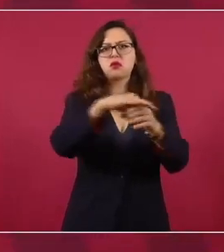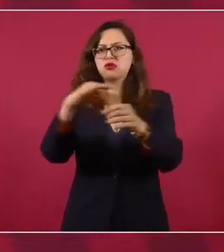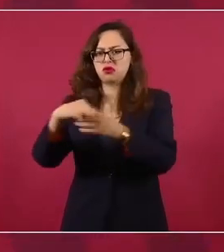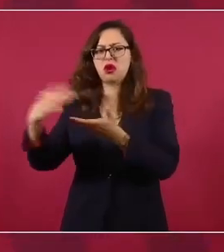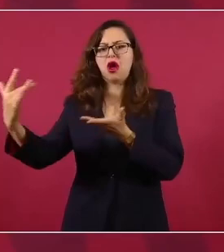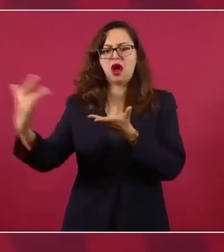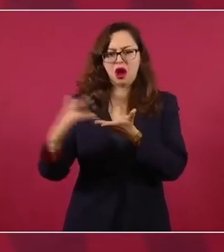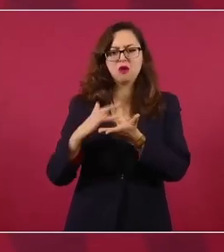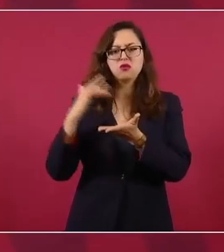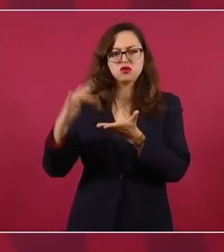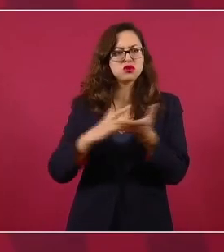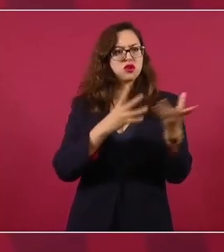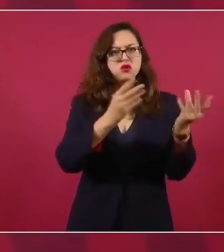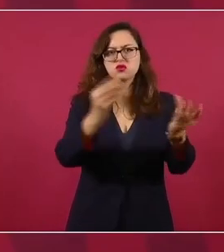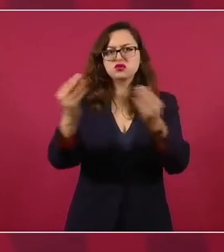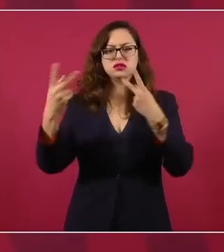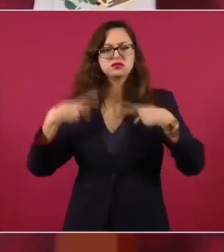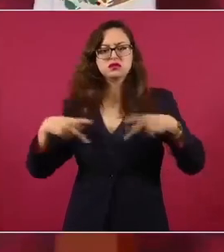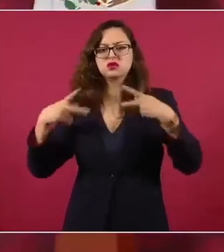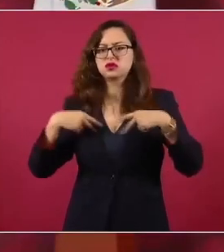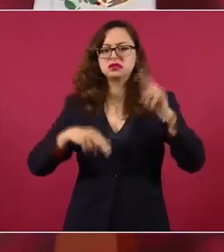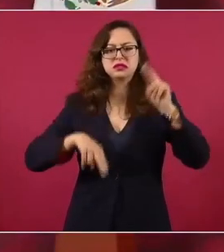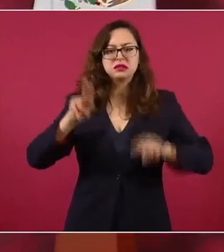Pero esta es la mentalidad.